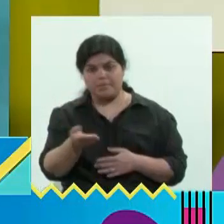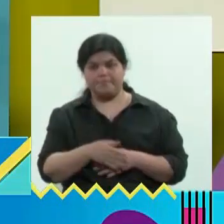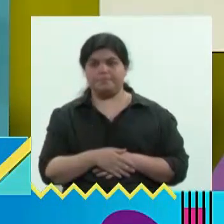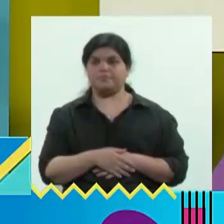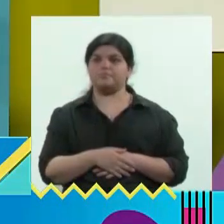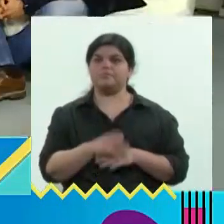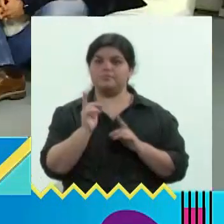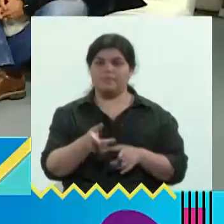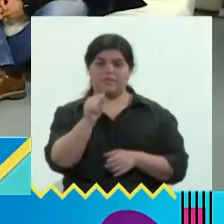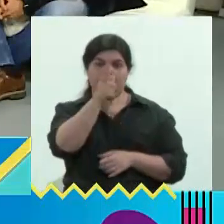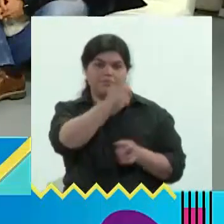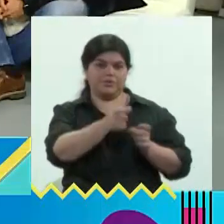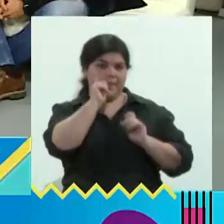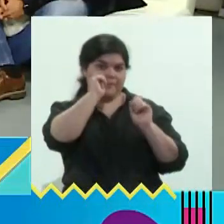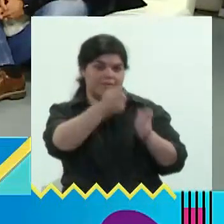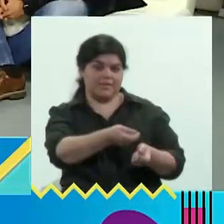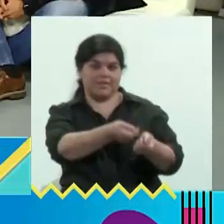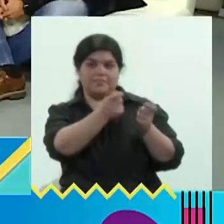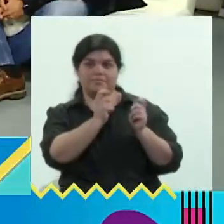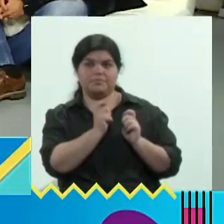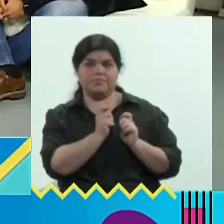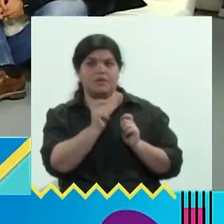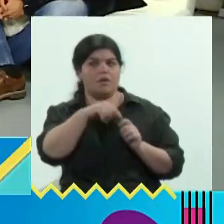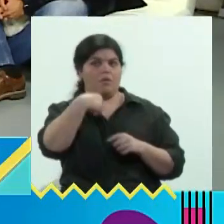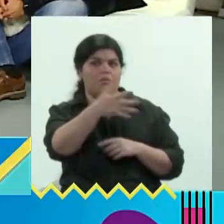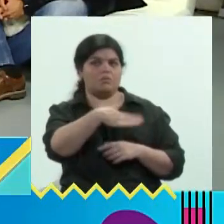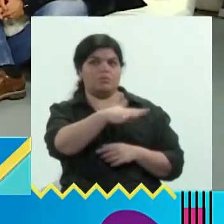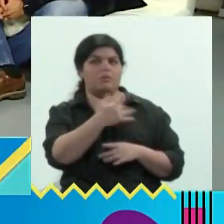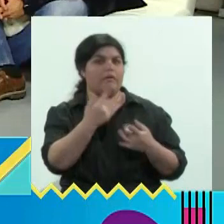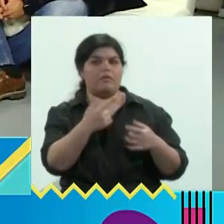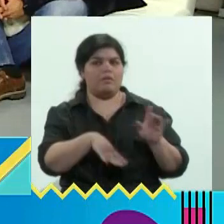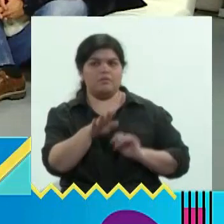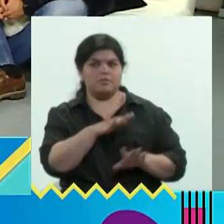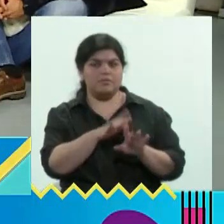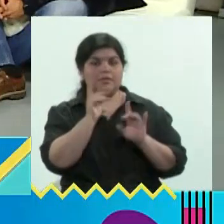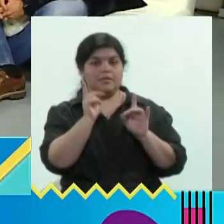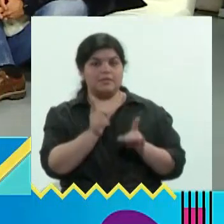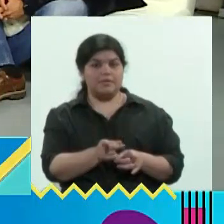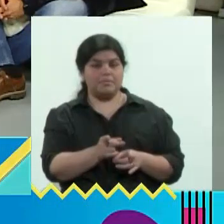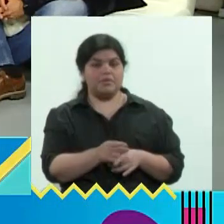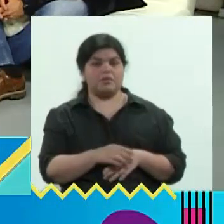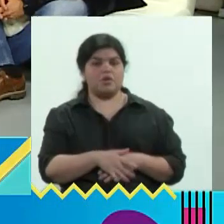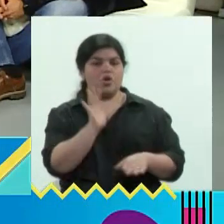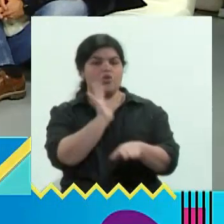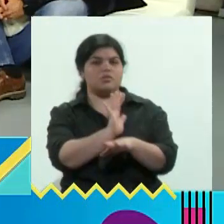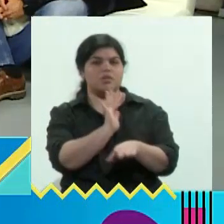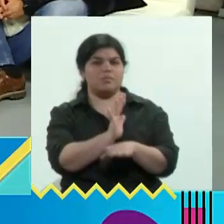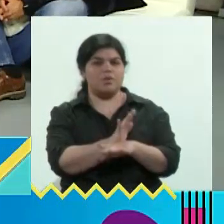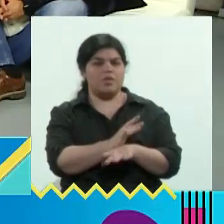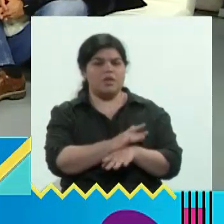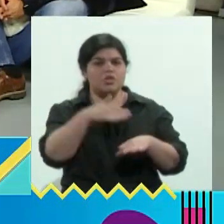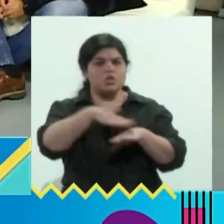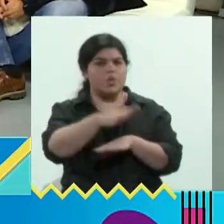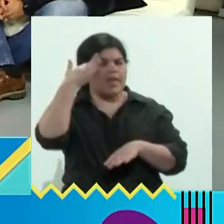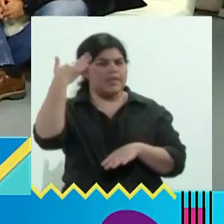la mirada de quienes nos visitan, ¿no? ¿Qué se está haciendo desde otros lados también? Pero el tema de cómo se ha ido construyendo este concepto de ciudad inteligente, ¿quién